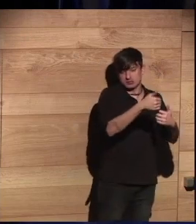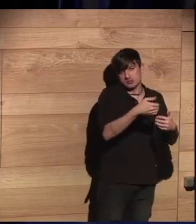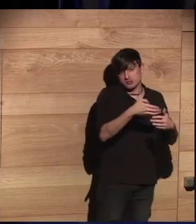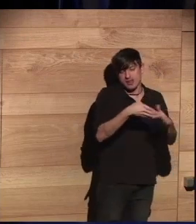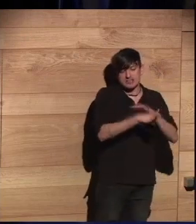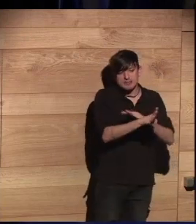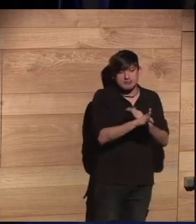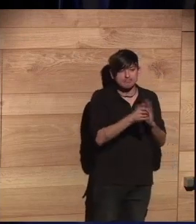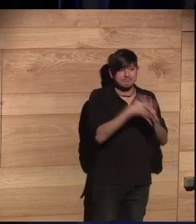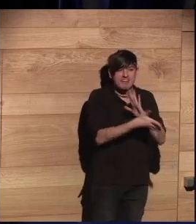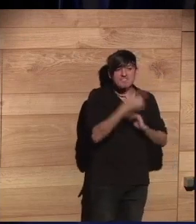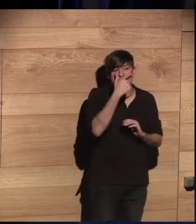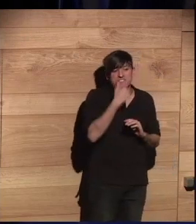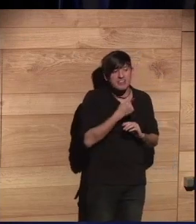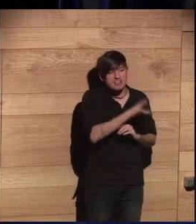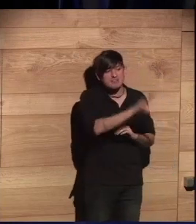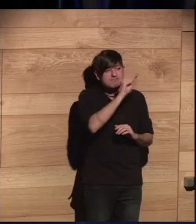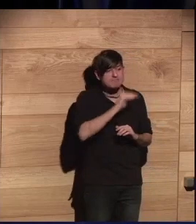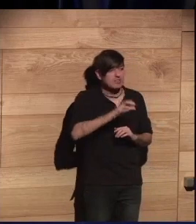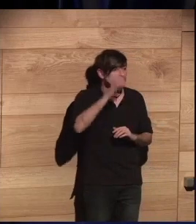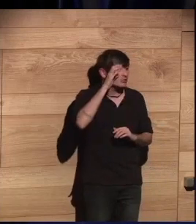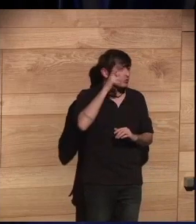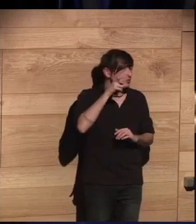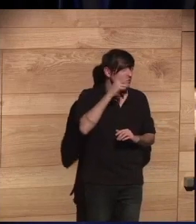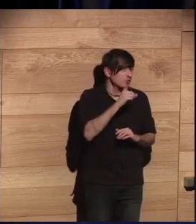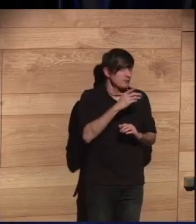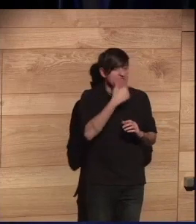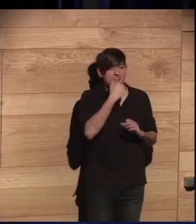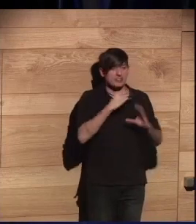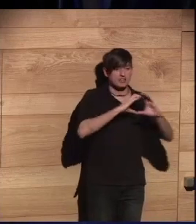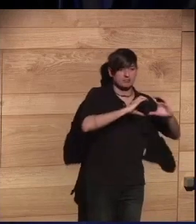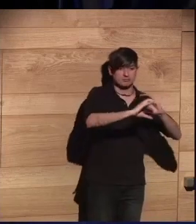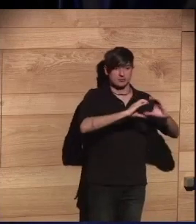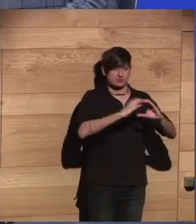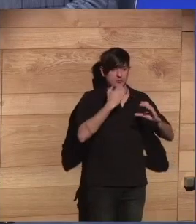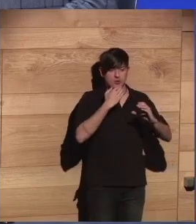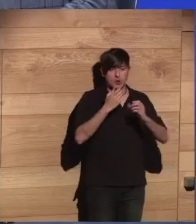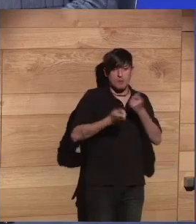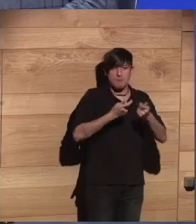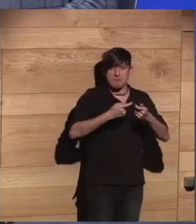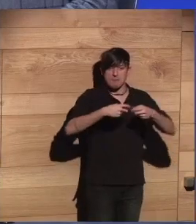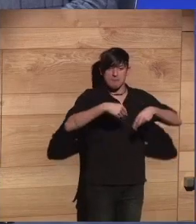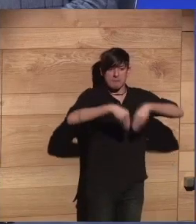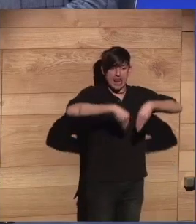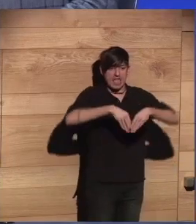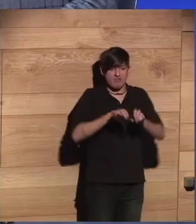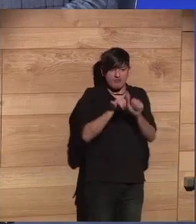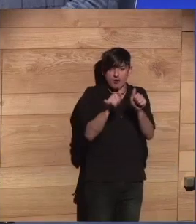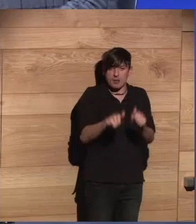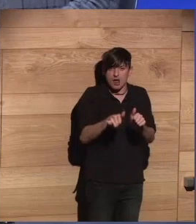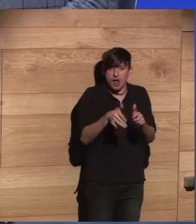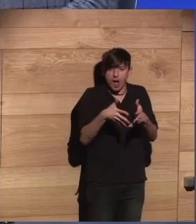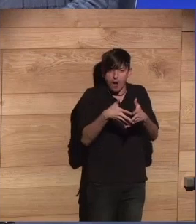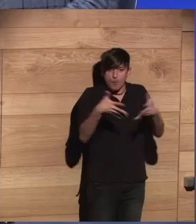en el sentido de que sea más fácil de entender, sino más fácil de comunicar, de transportar con el ballet. Un formato en el que aumenta